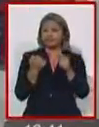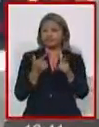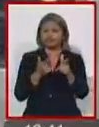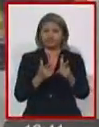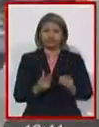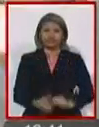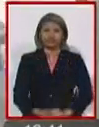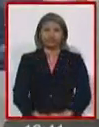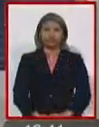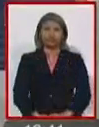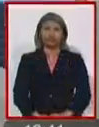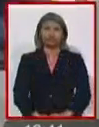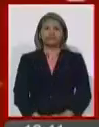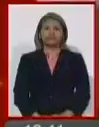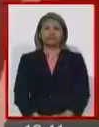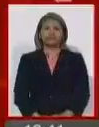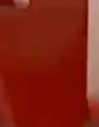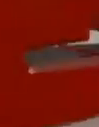de fuego.